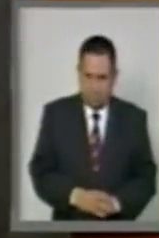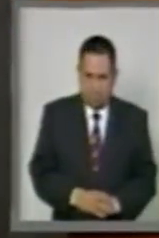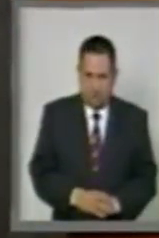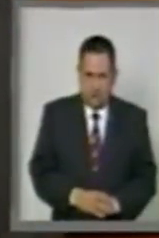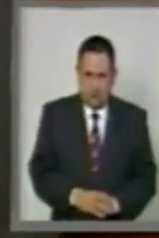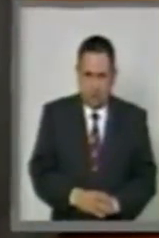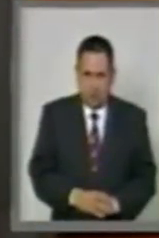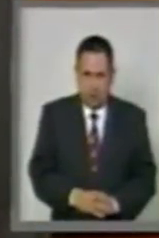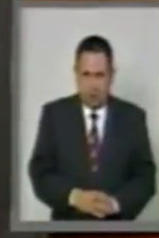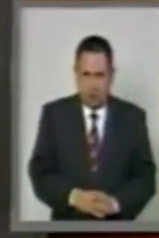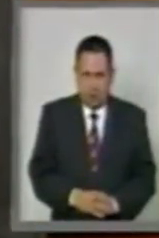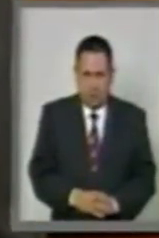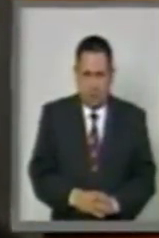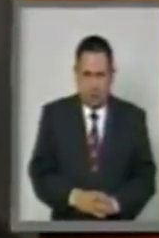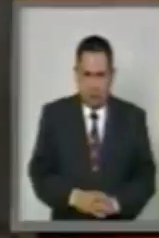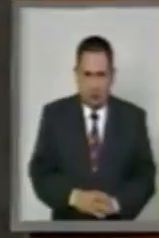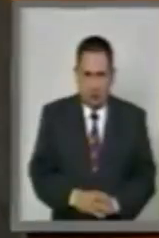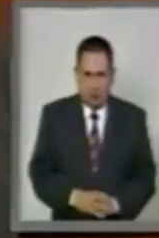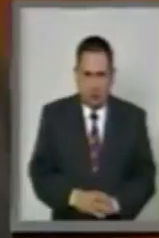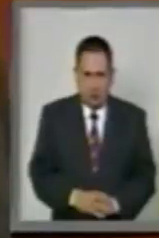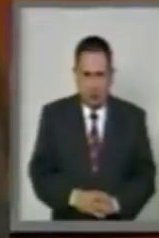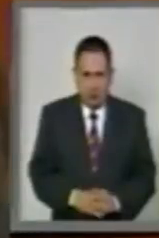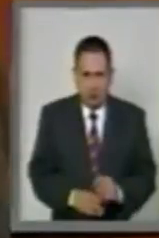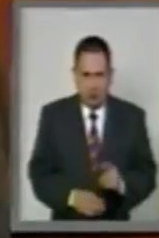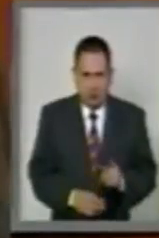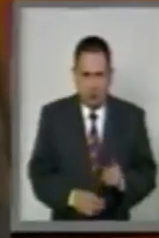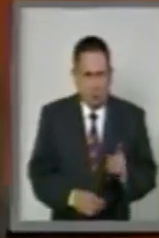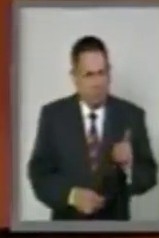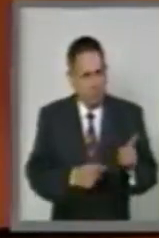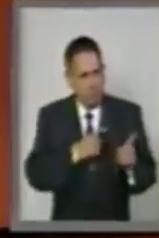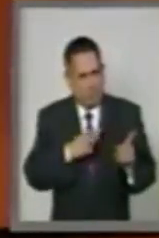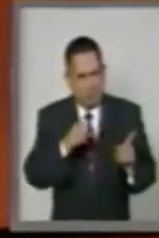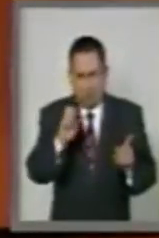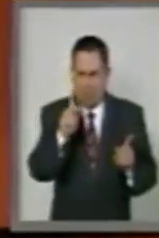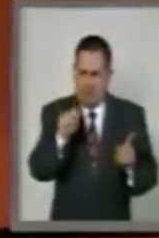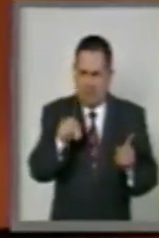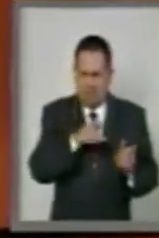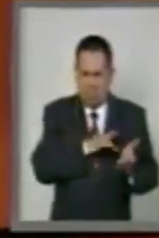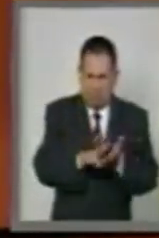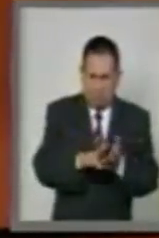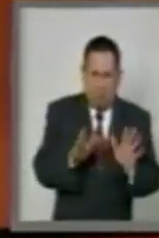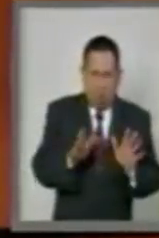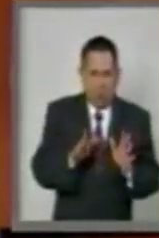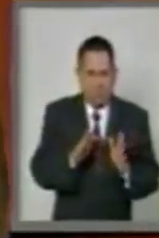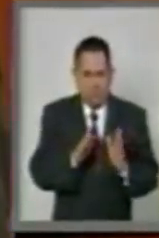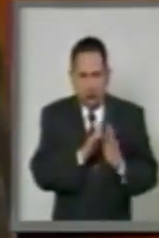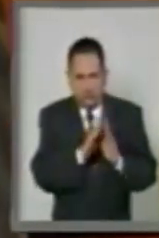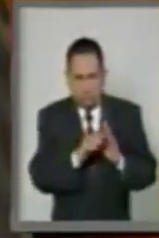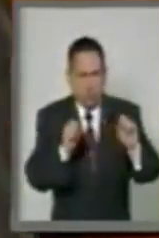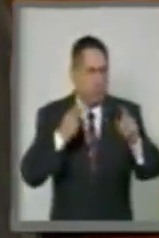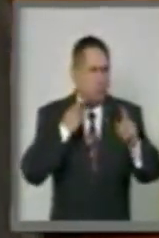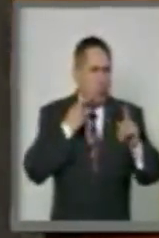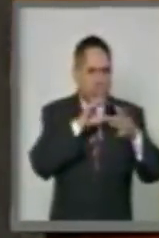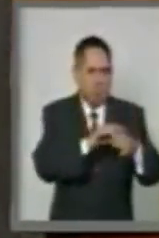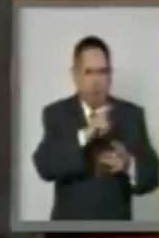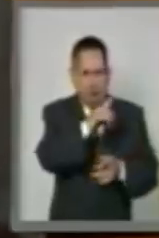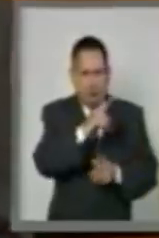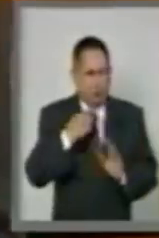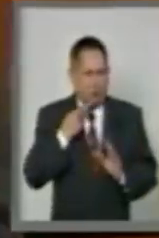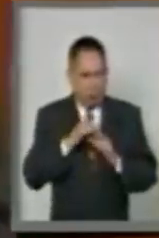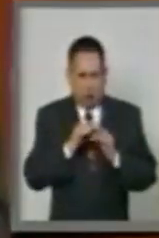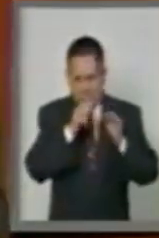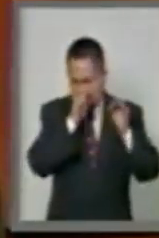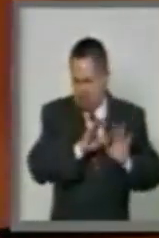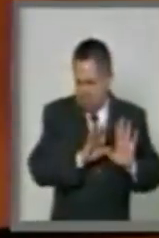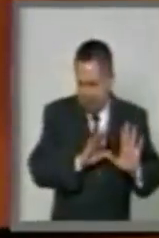cree, bueno, al decir yo voté por Peña Nieto, entonces discretamente no es político ni